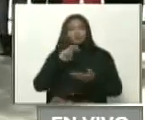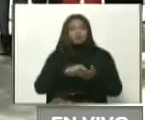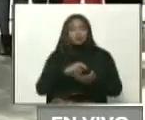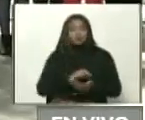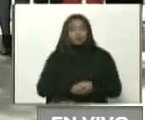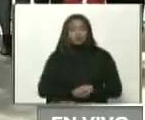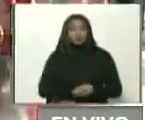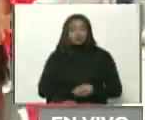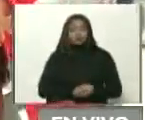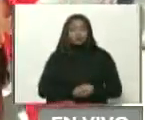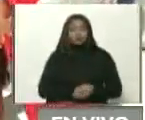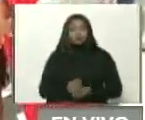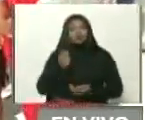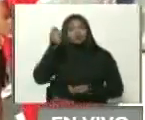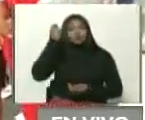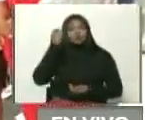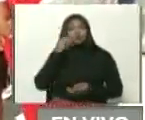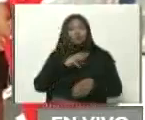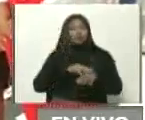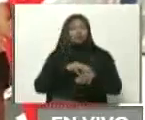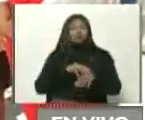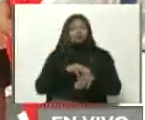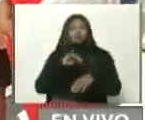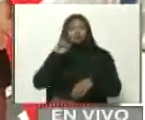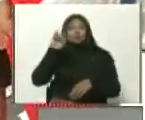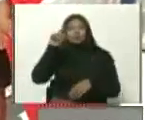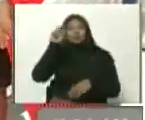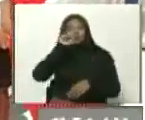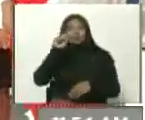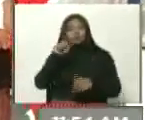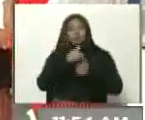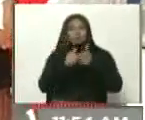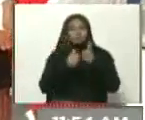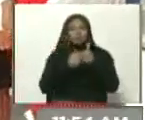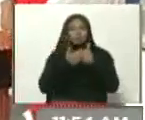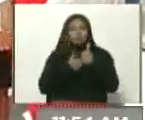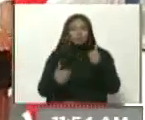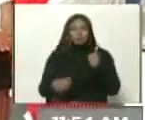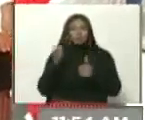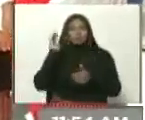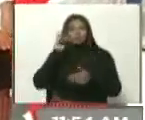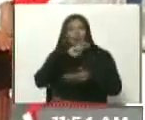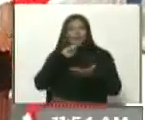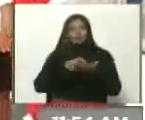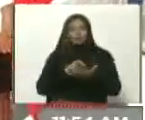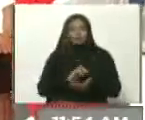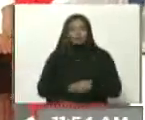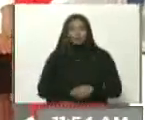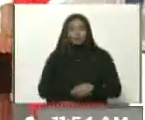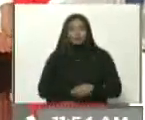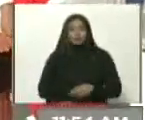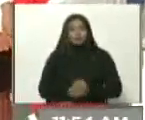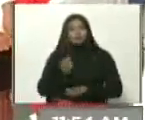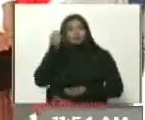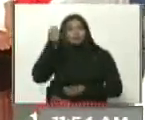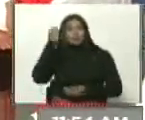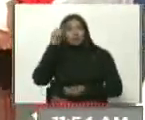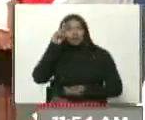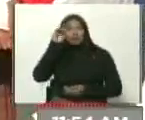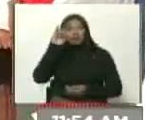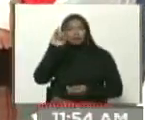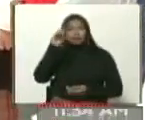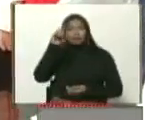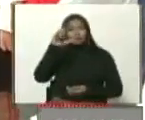Nacional. Diputada doctora Iris Varela, primera vicepresidenta de la Asamblea Nacional. Diputado Hidalgo